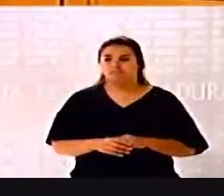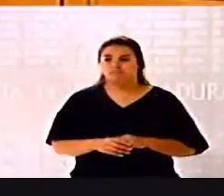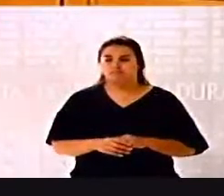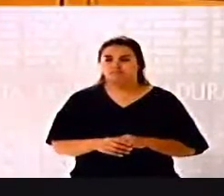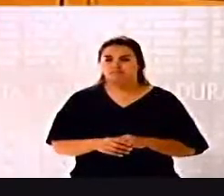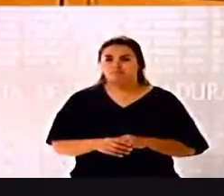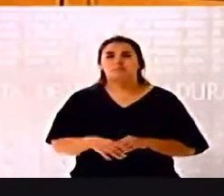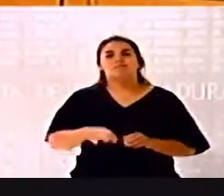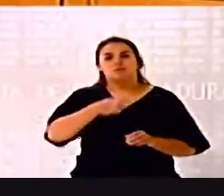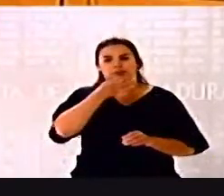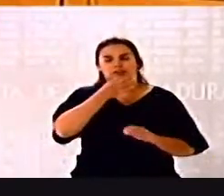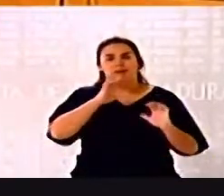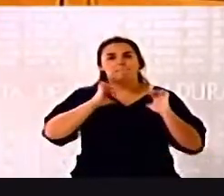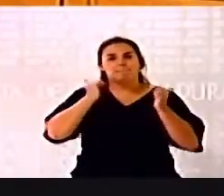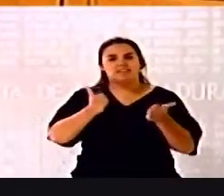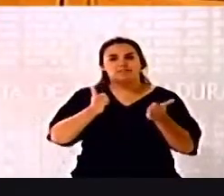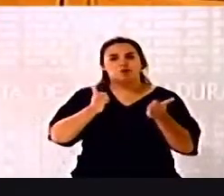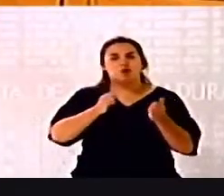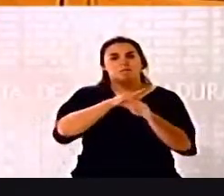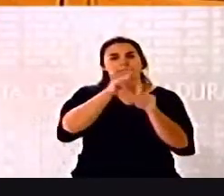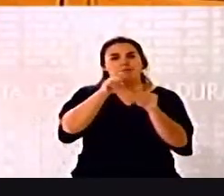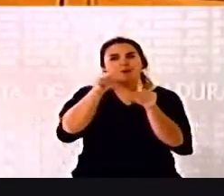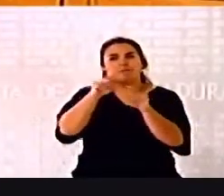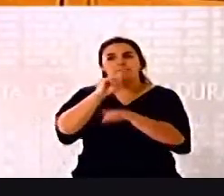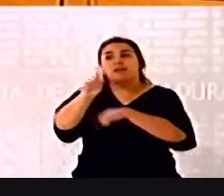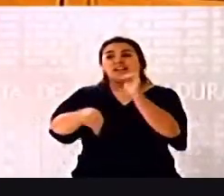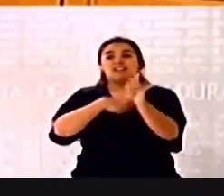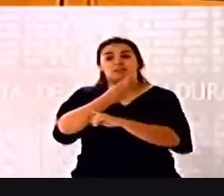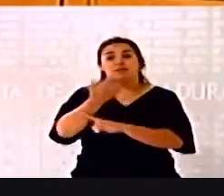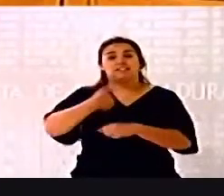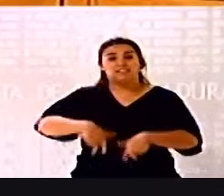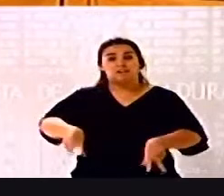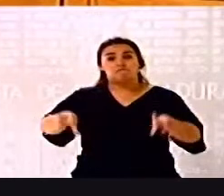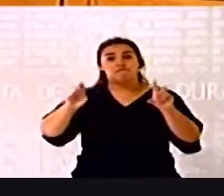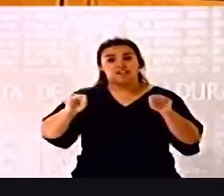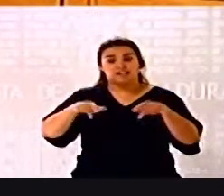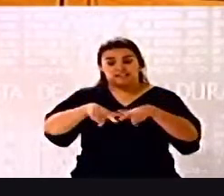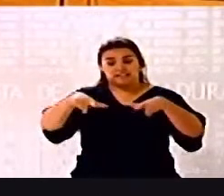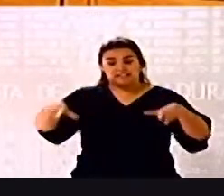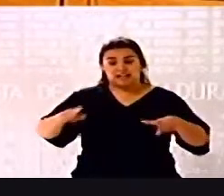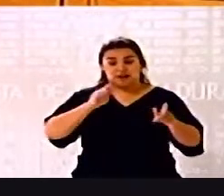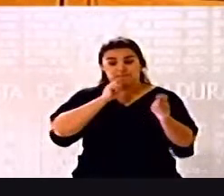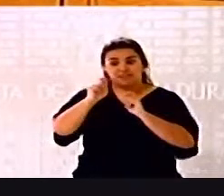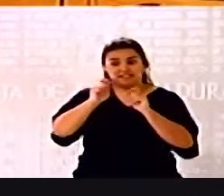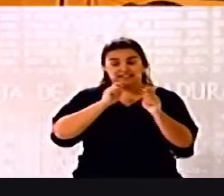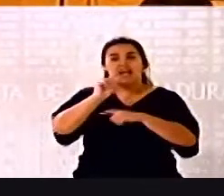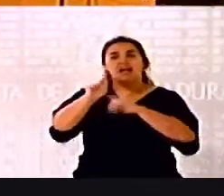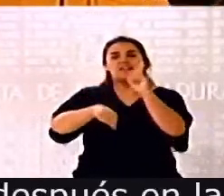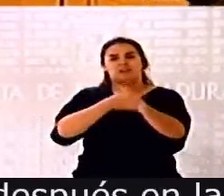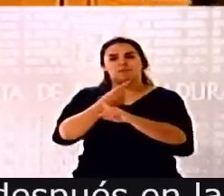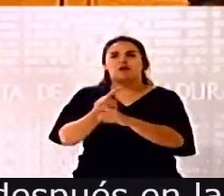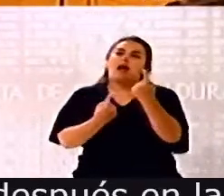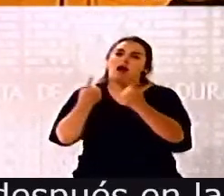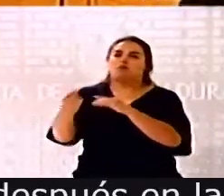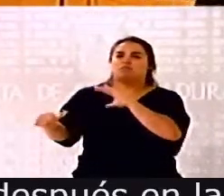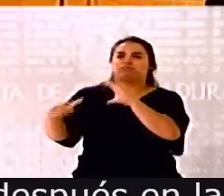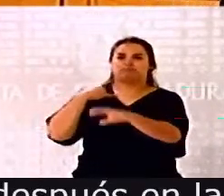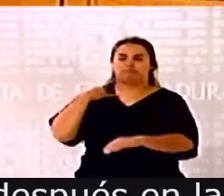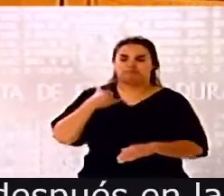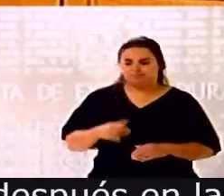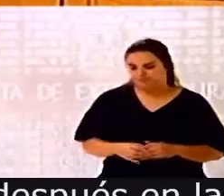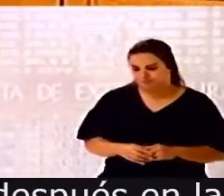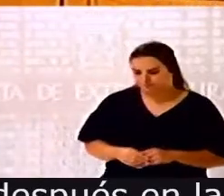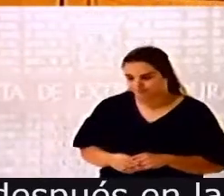Buenas tardes. Iniciamos turno de preguntas y después, una vez que terminemos aquí en la sala de prensa, planteamos algunas que han llegado por WhatsApp.